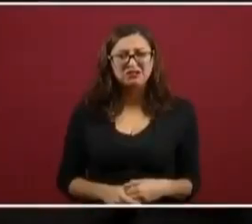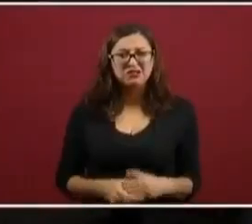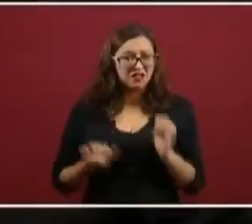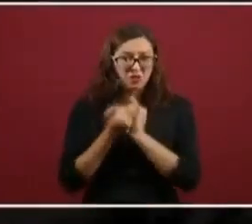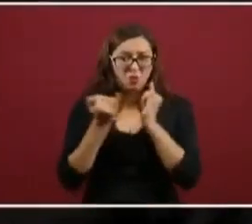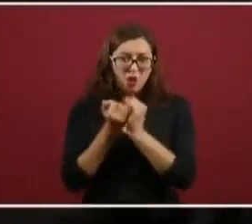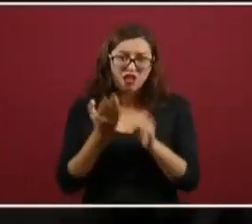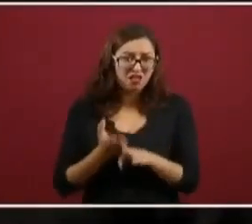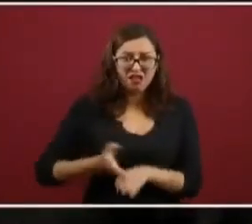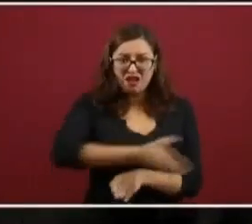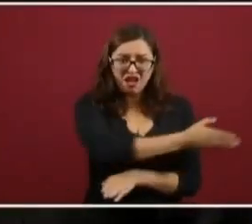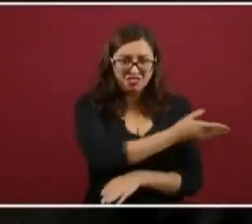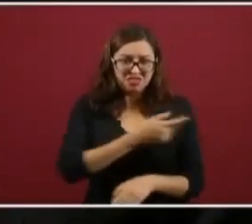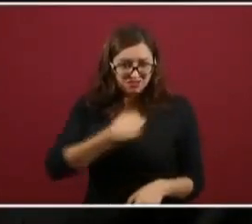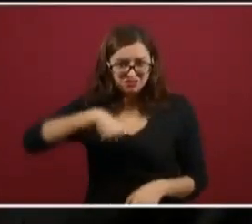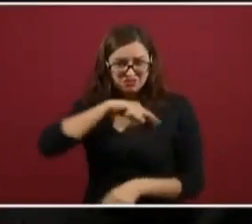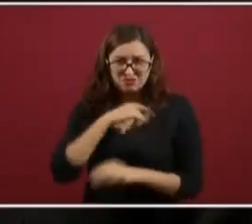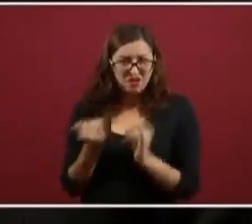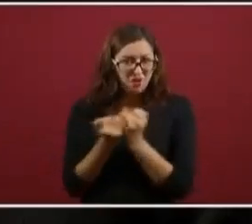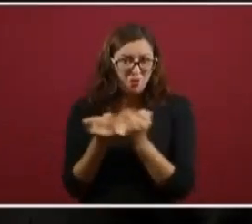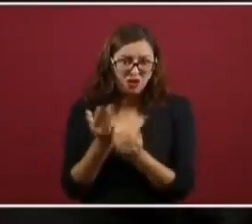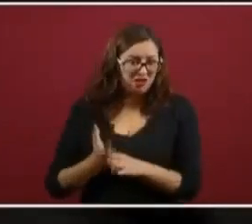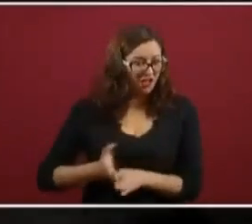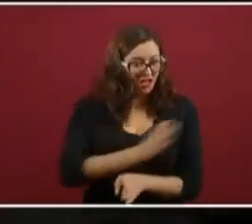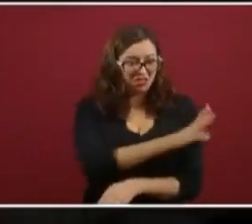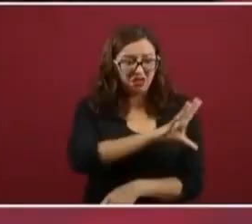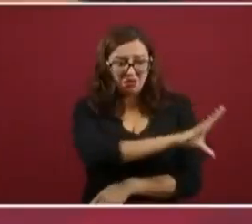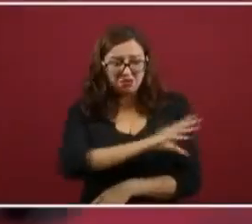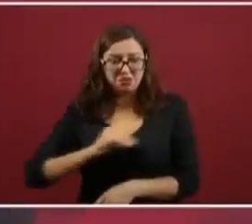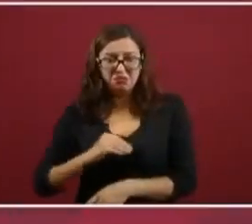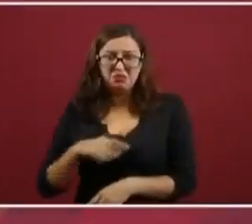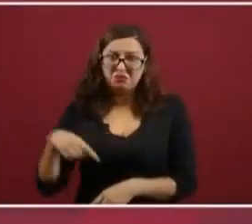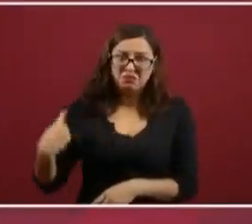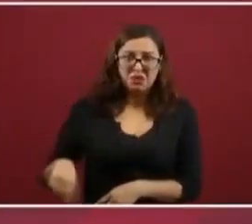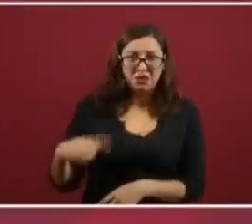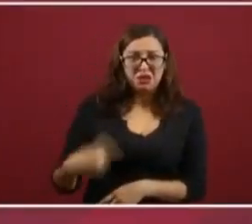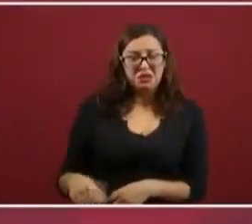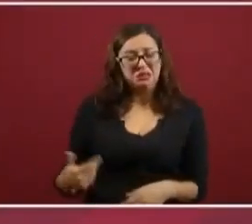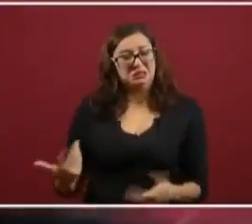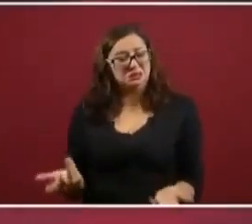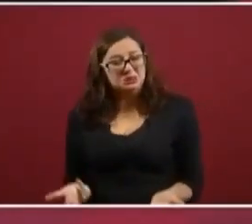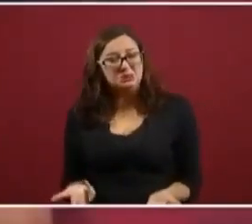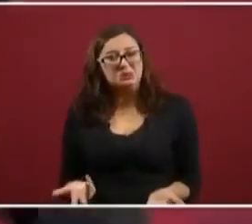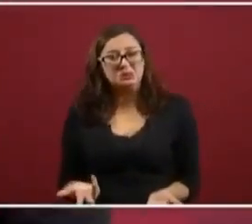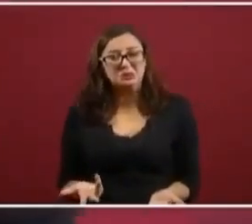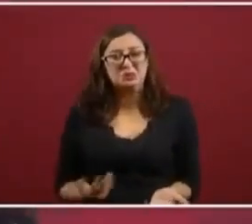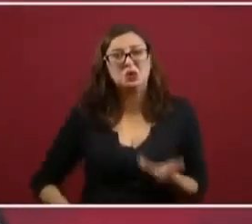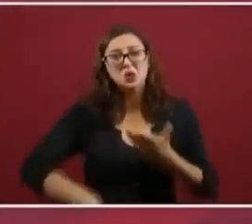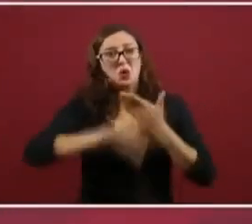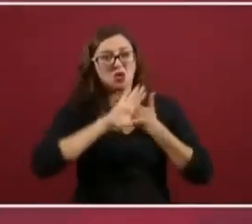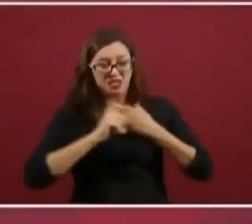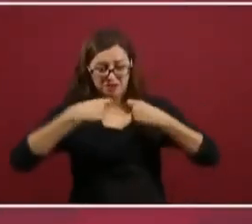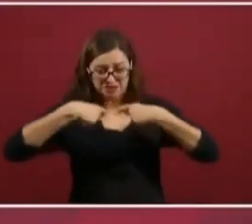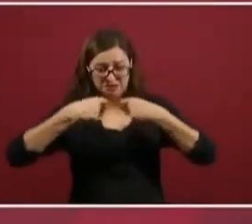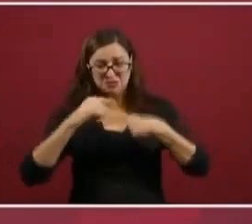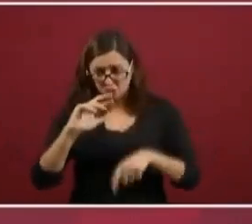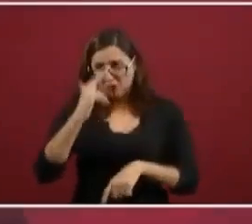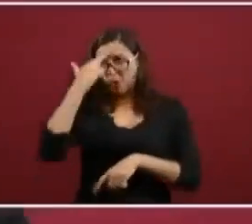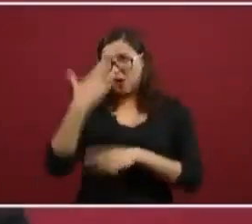lo mismo que le hacían al pueblo antes y que no los hacían nosotros